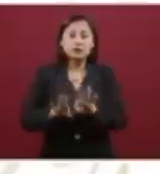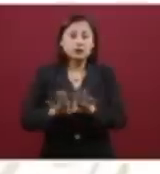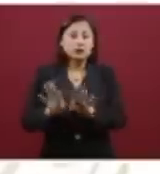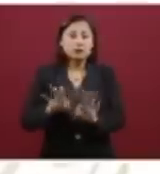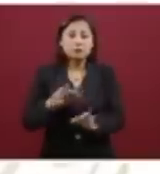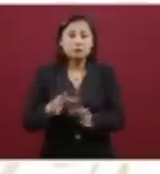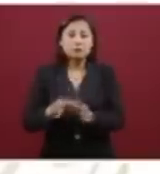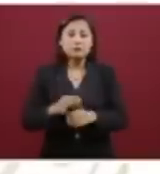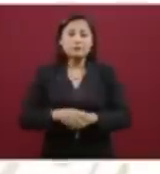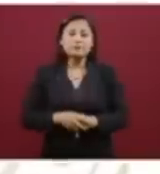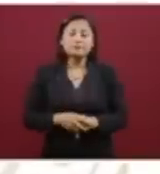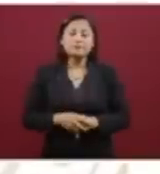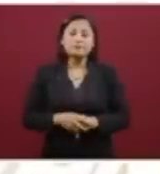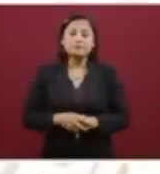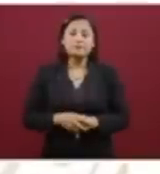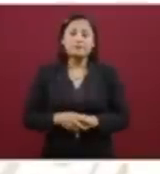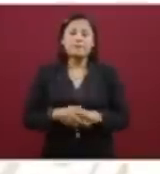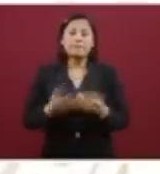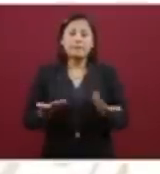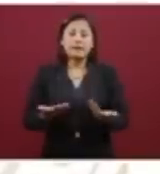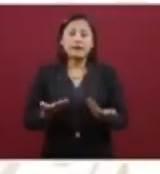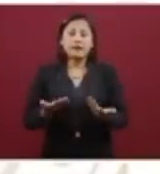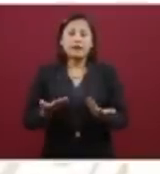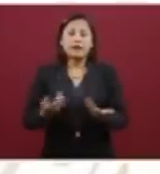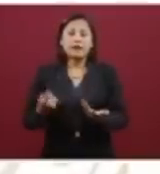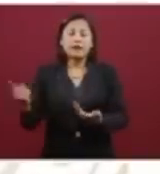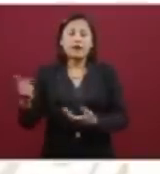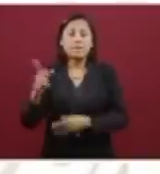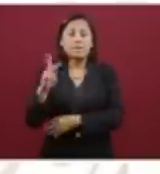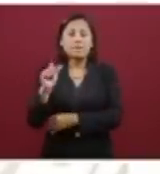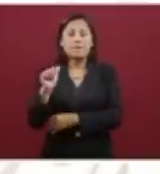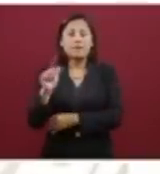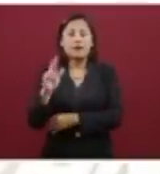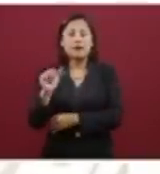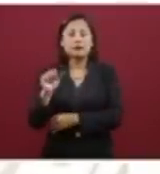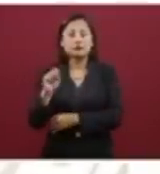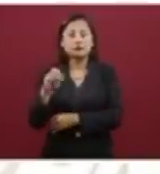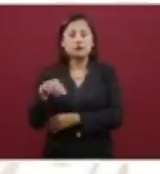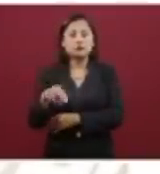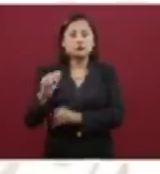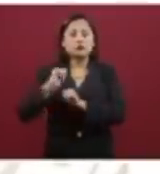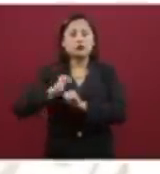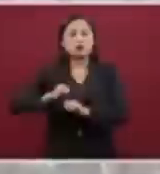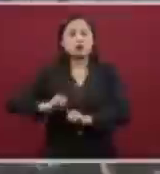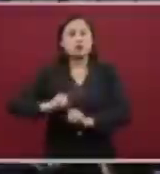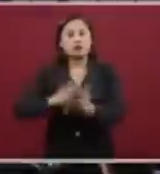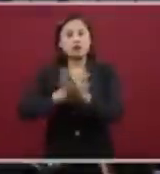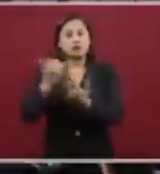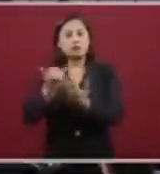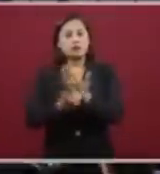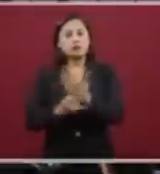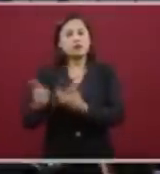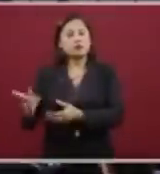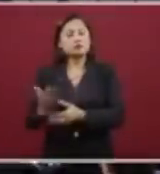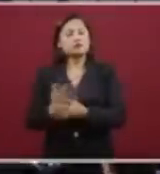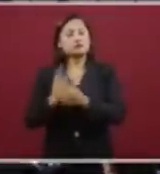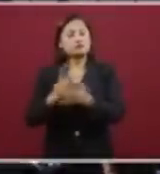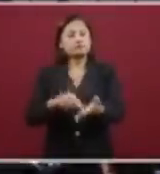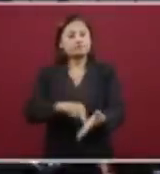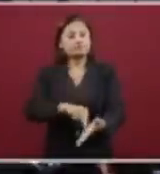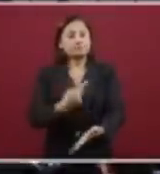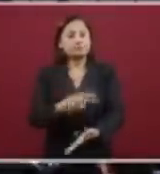pronóstico de parsons gerente del proyecto y esto es muy grave y muy delicado